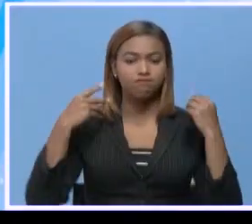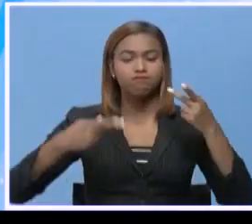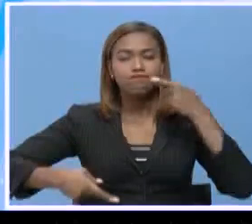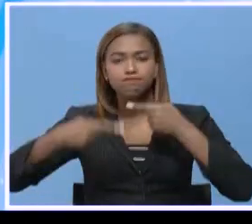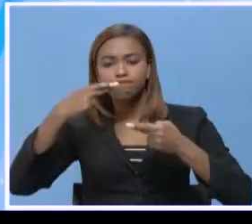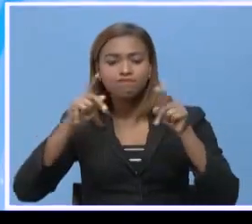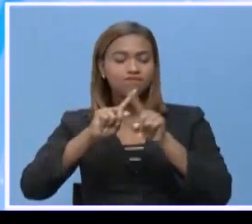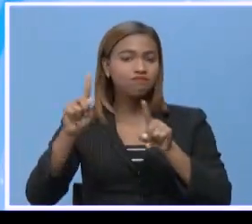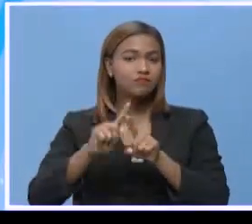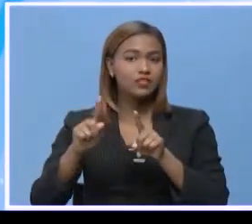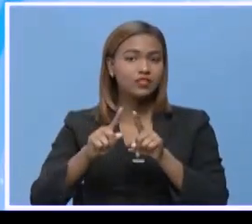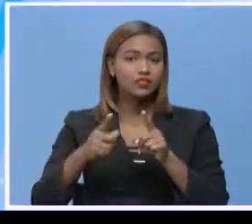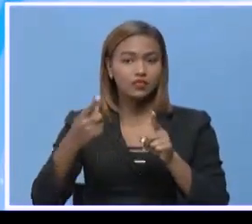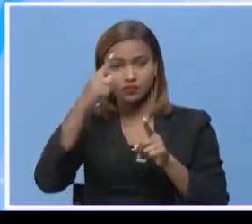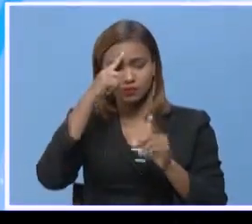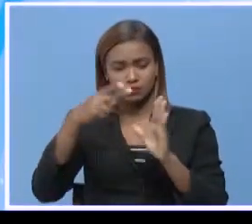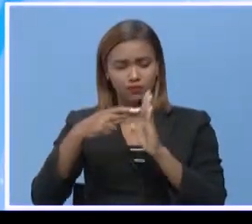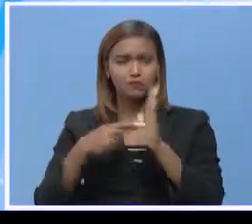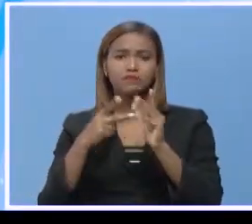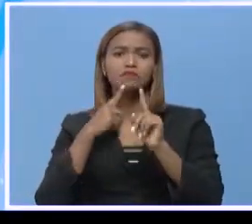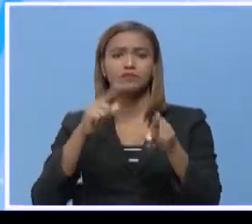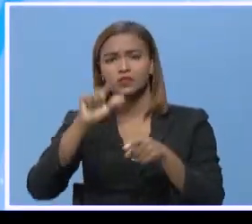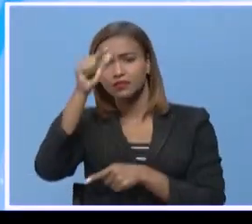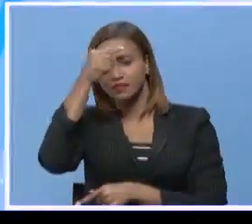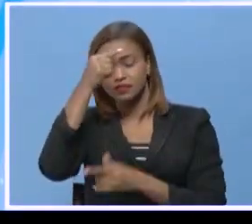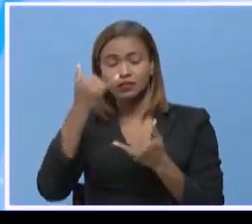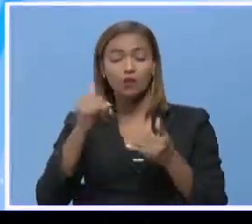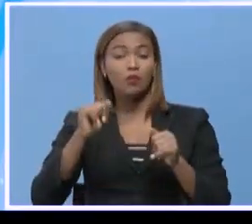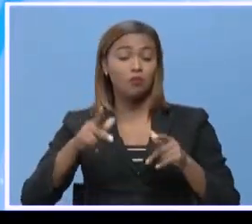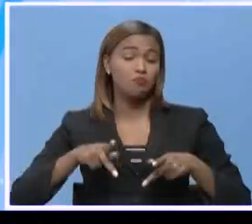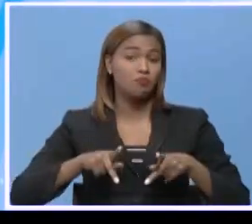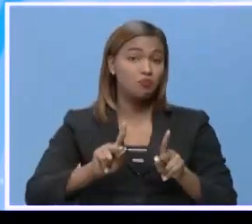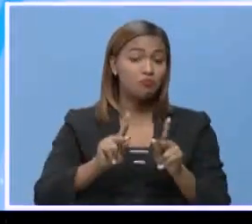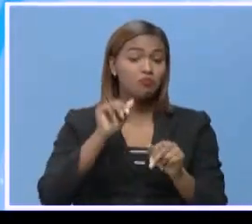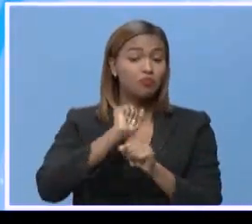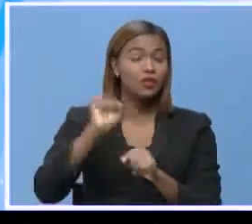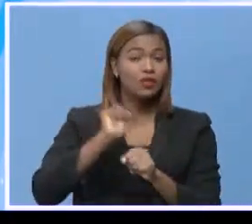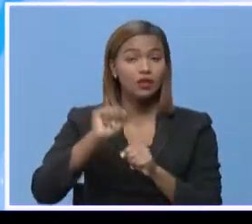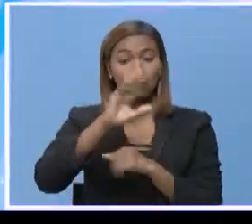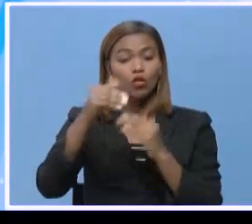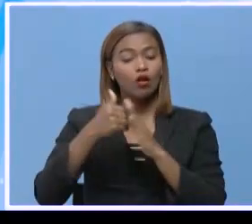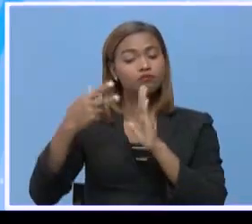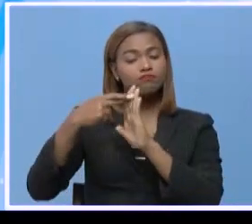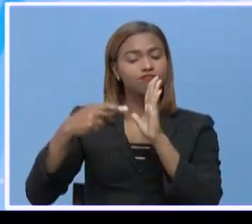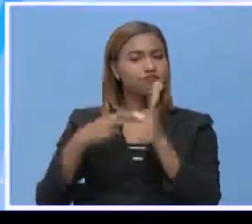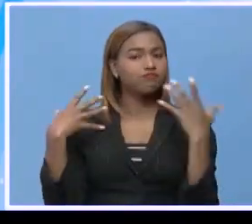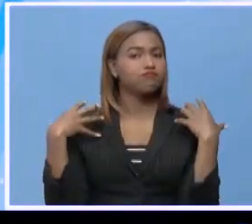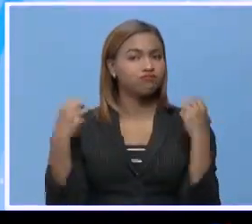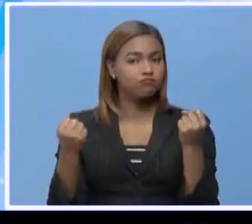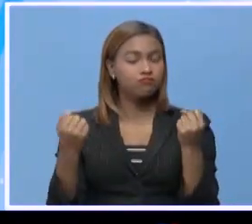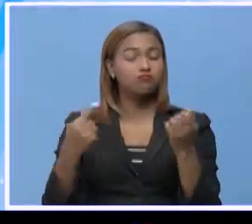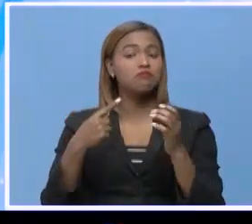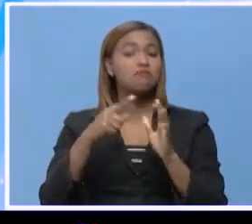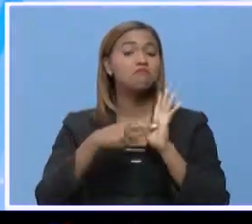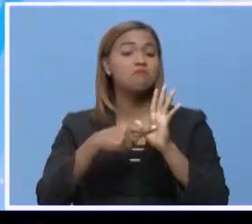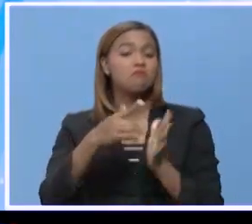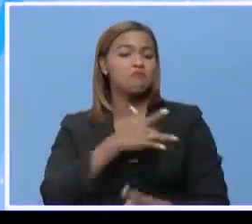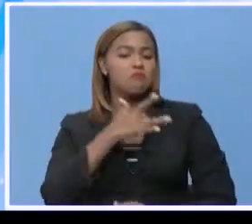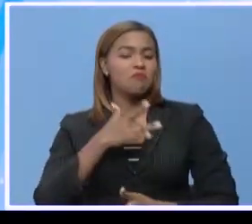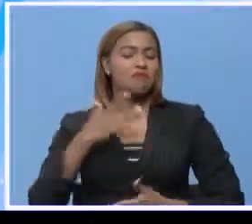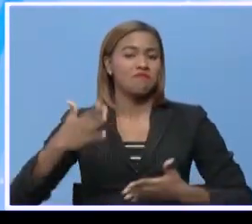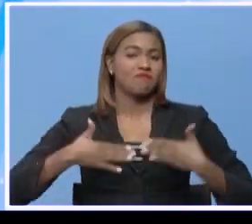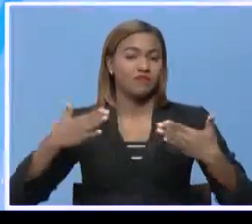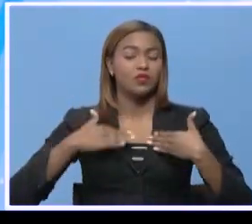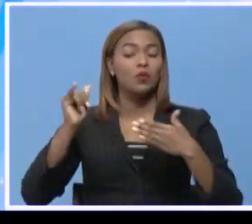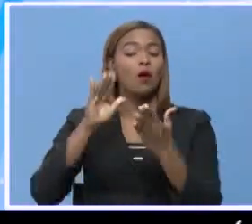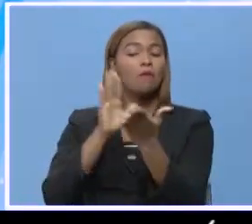restaurantes, tras las medidas anunciadas por el gobierno de permitirles trabajar bajo los protocolos de salud, mostraron entusiasmo y